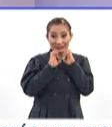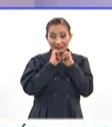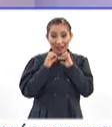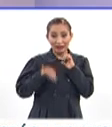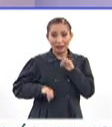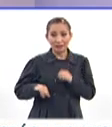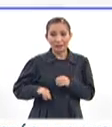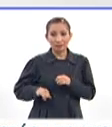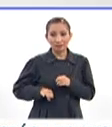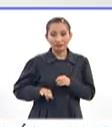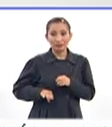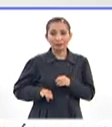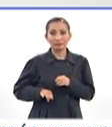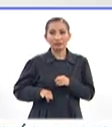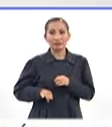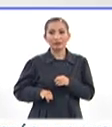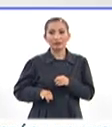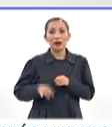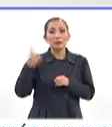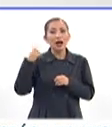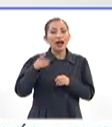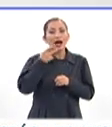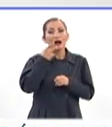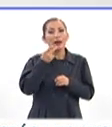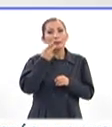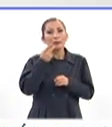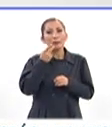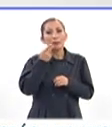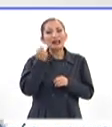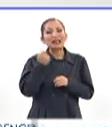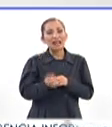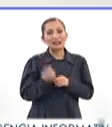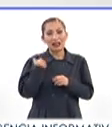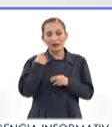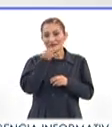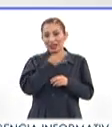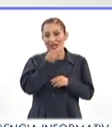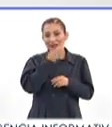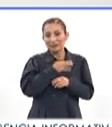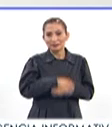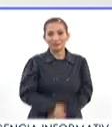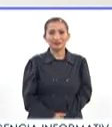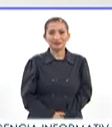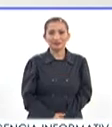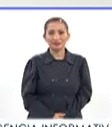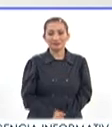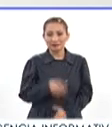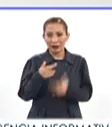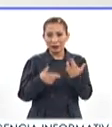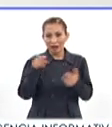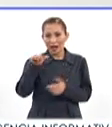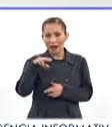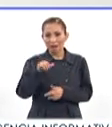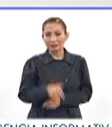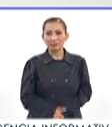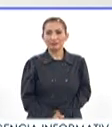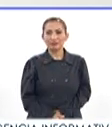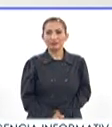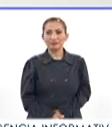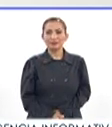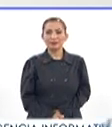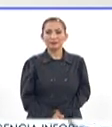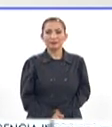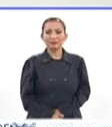entrevista interesante precisamente para que nos hable de esta celebración de las letras. Regresamos contigo, Ana Cristina.